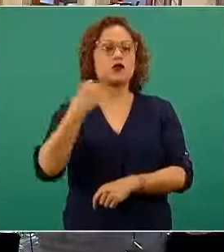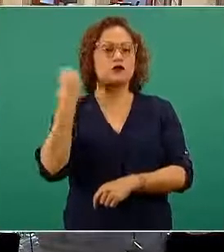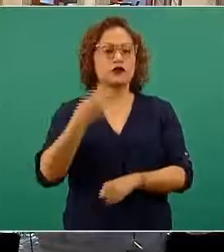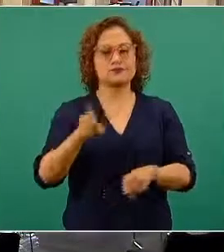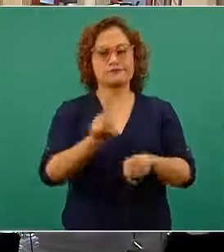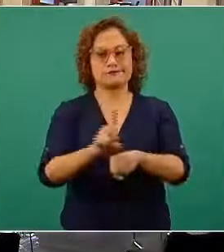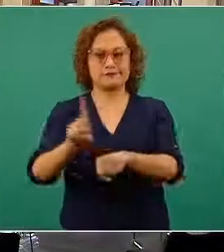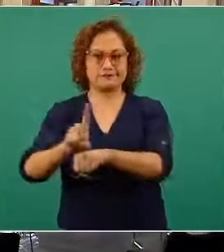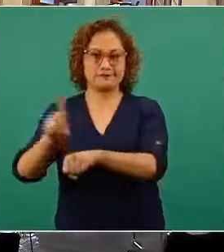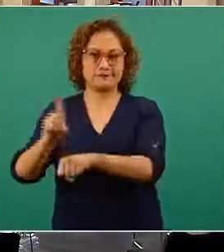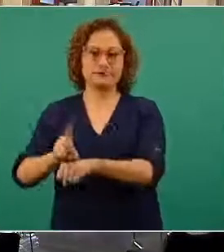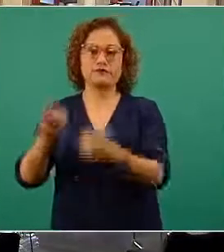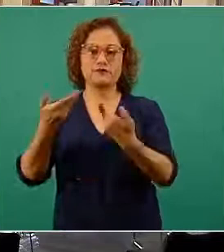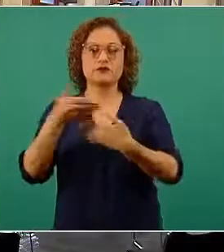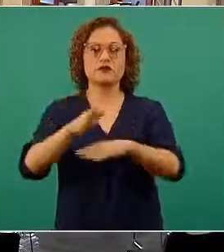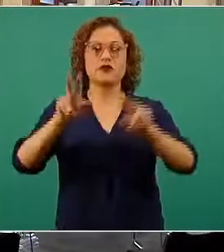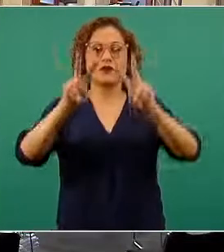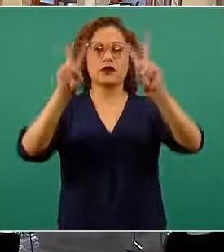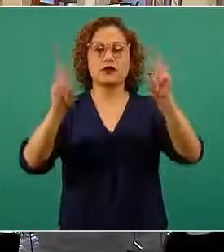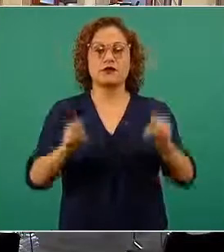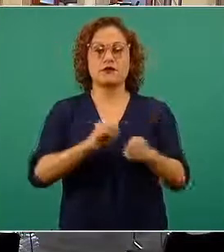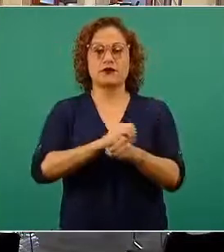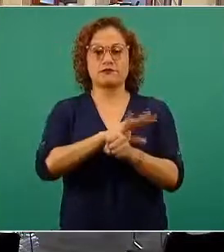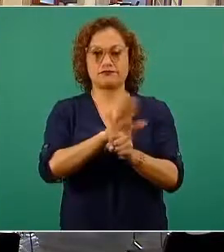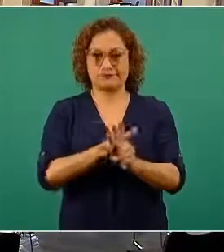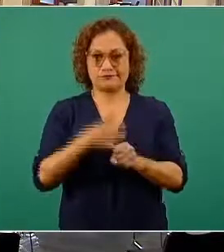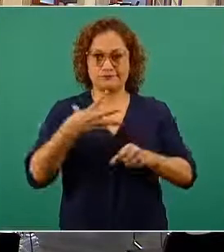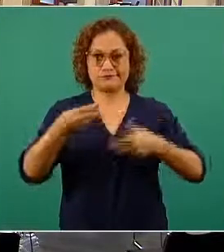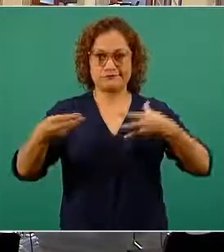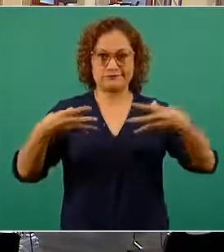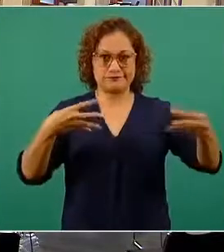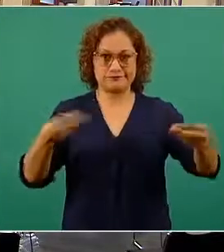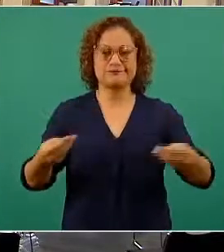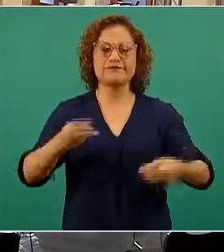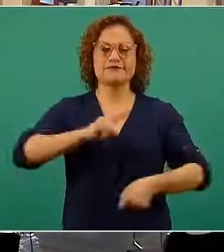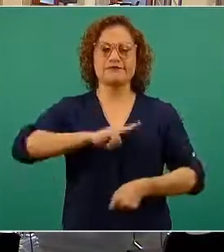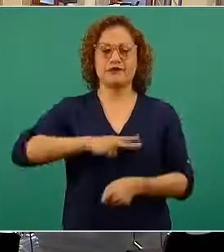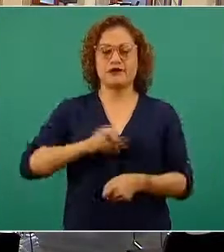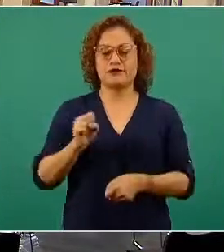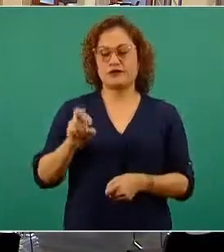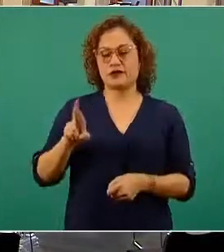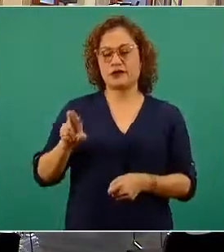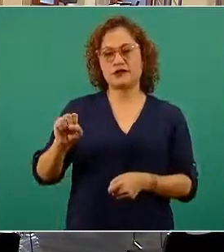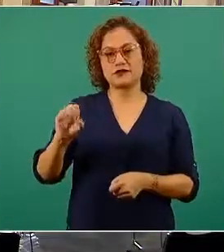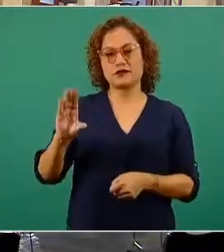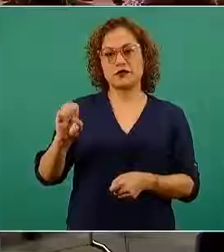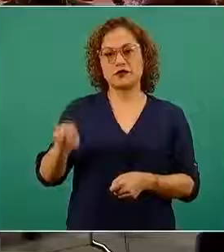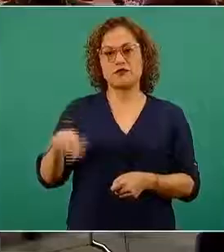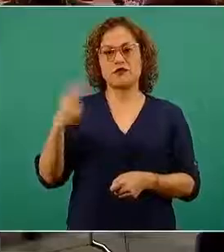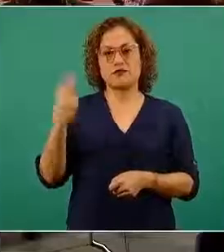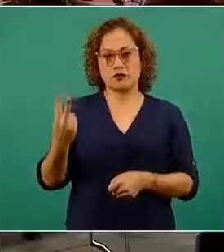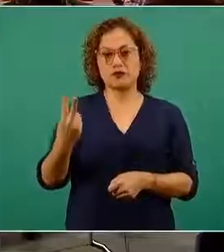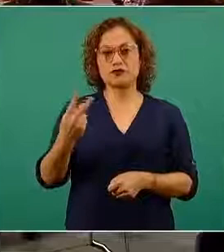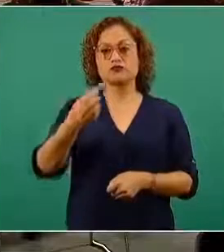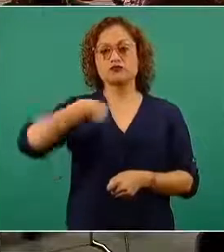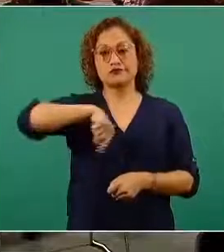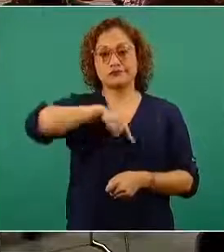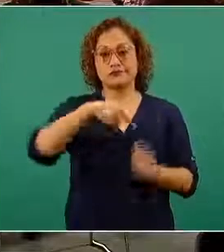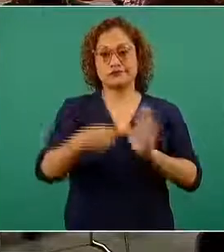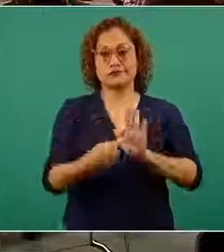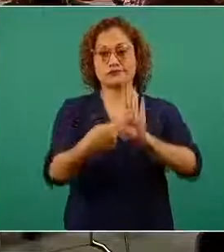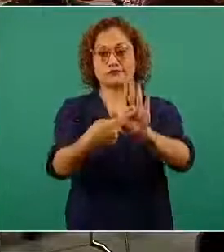COVID-19, la pandemia causada por el coronavirus SARS-CoV-2. Presentaremos la situación que guarda la epidemia en México, haciendo